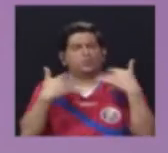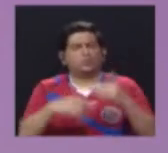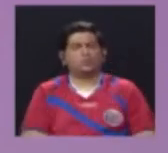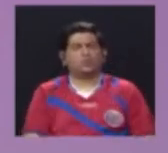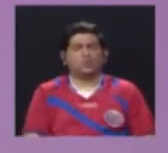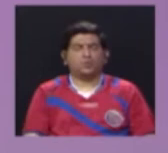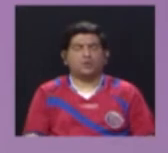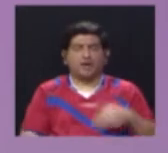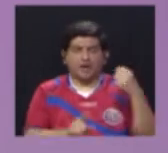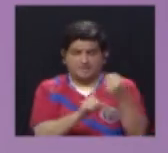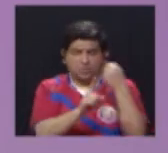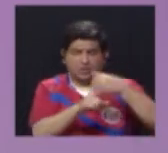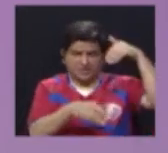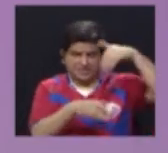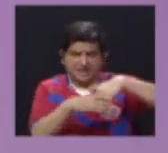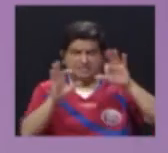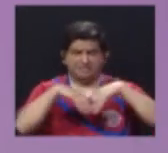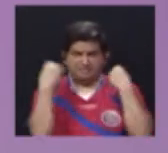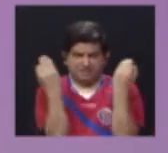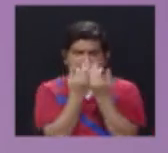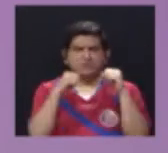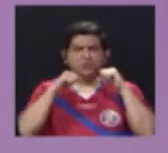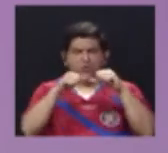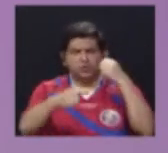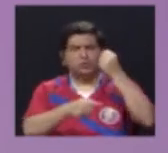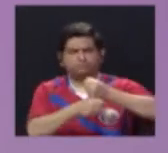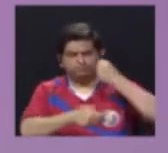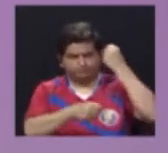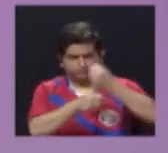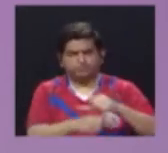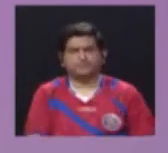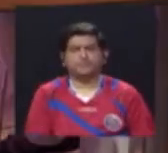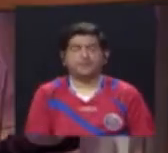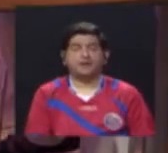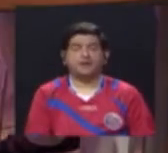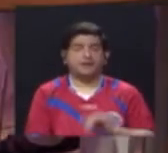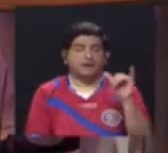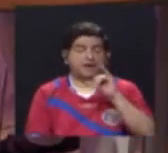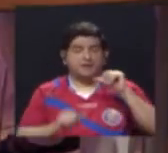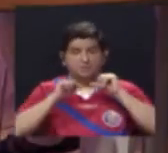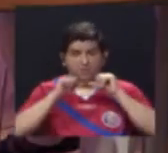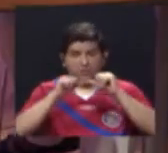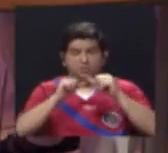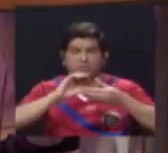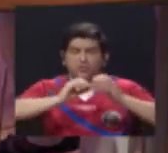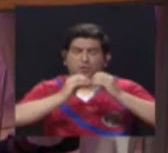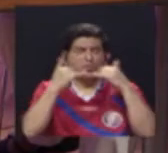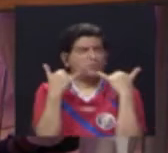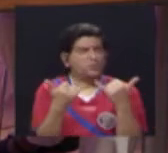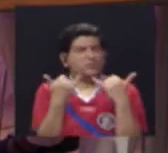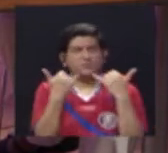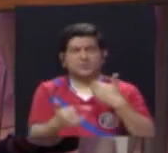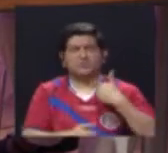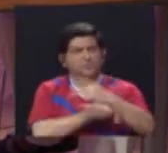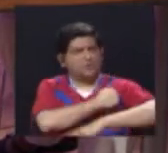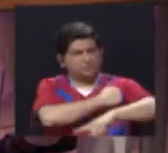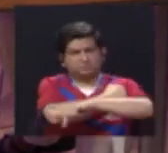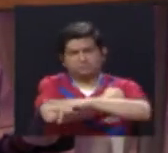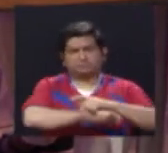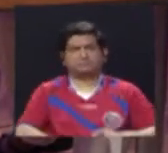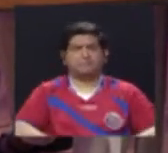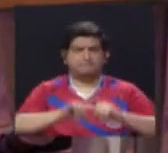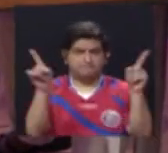violencia intrafamiliar y hay que seguirla trabajando en el tanto tengamos las cifras que tenemos en nuestro país